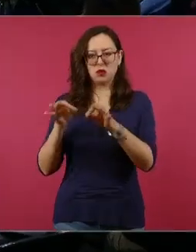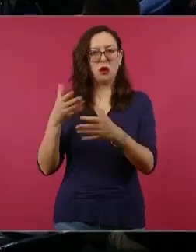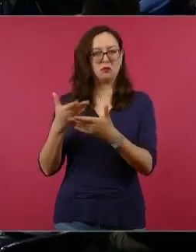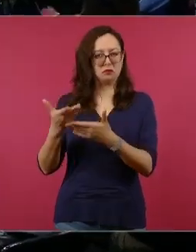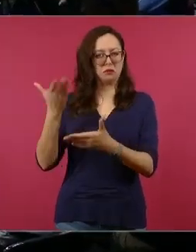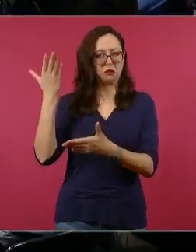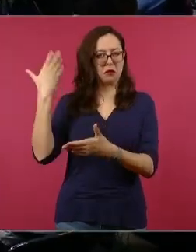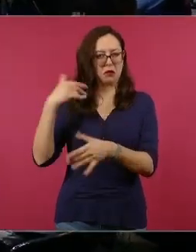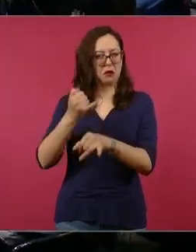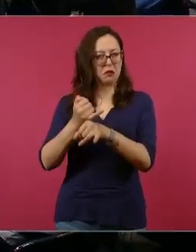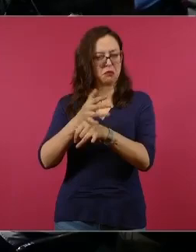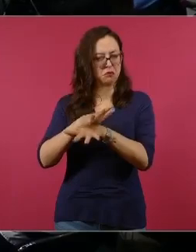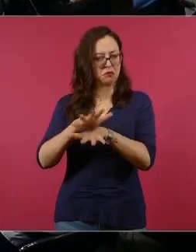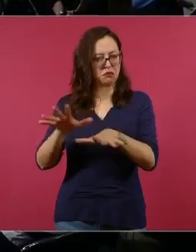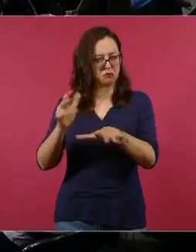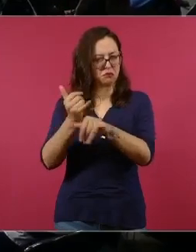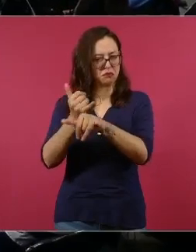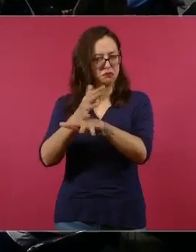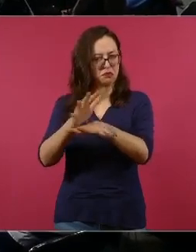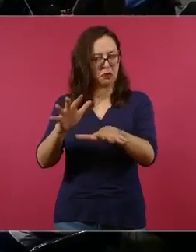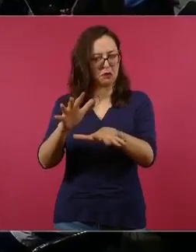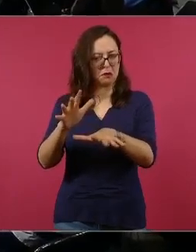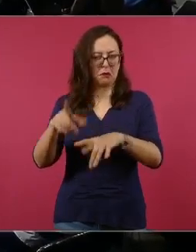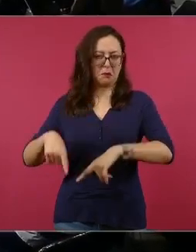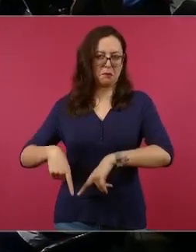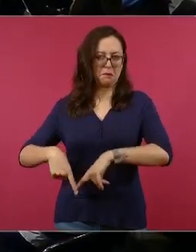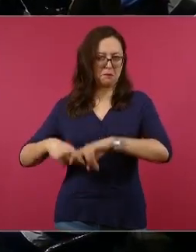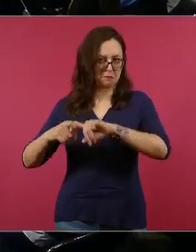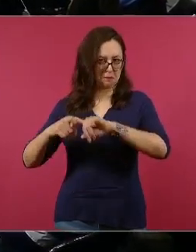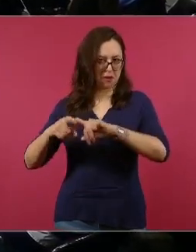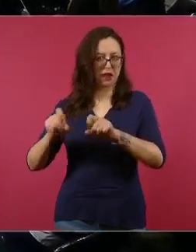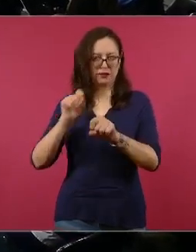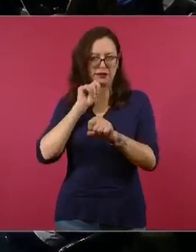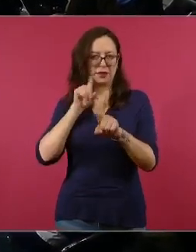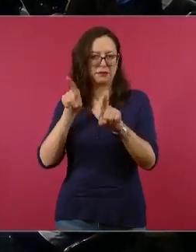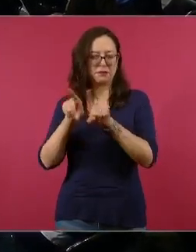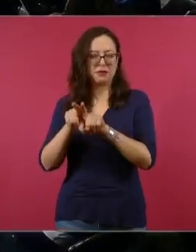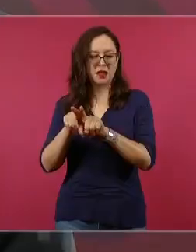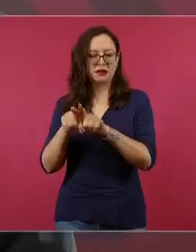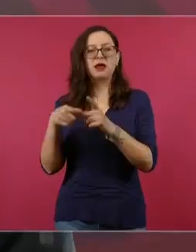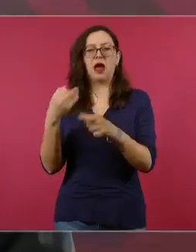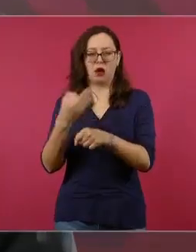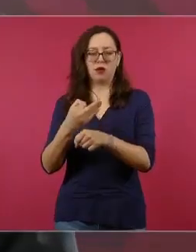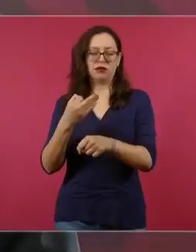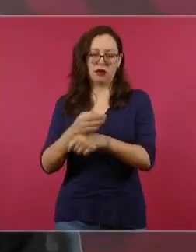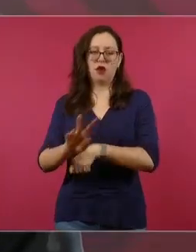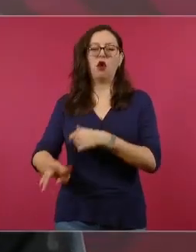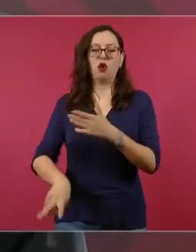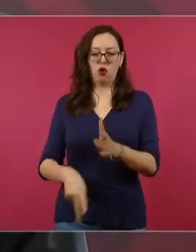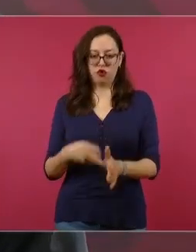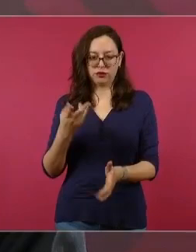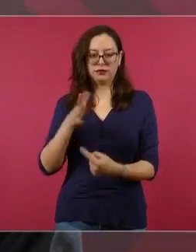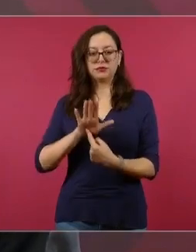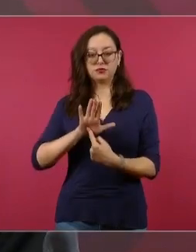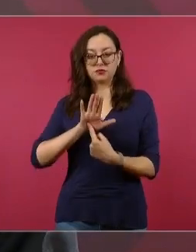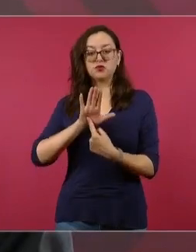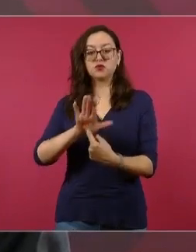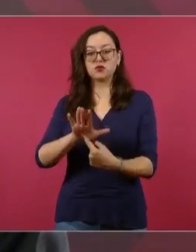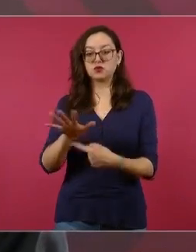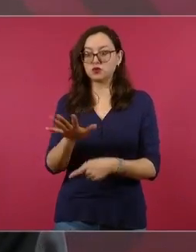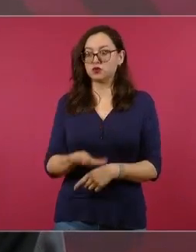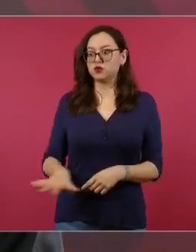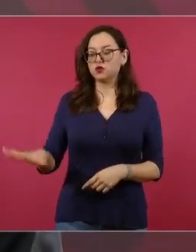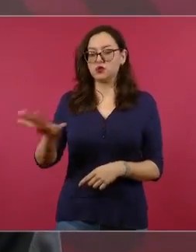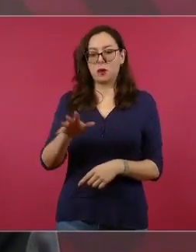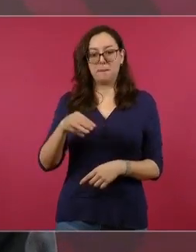la región de la Nación Maya. Y vamos a retomar eso, que es